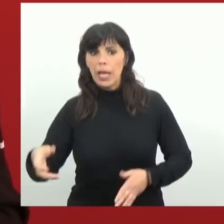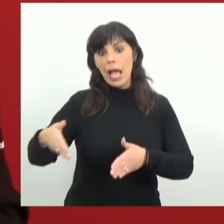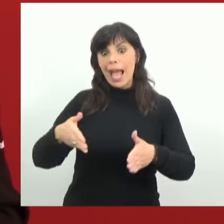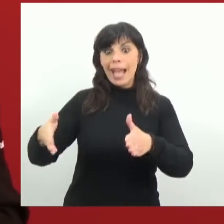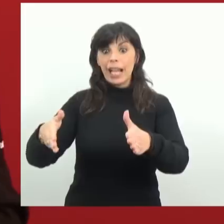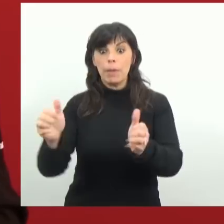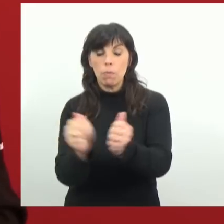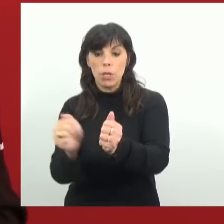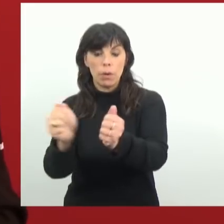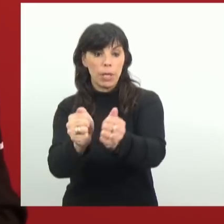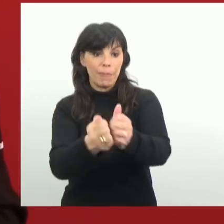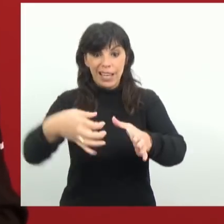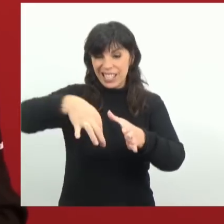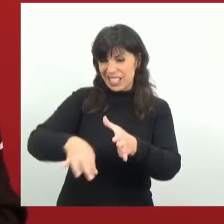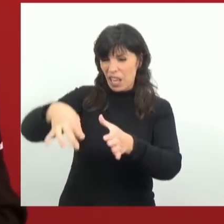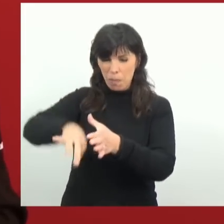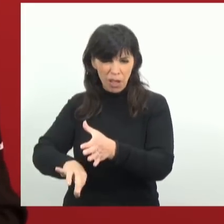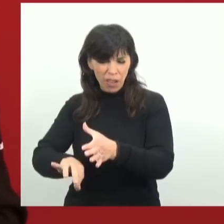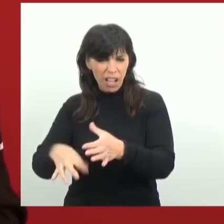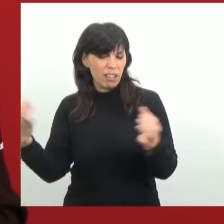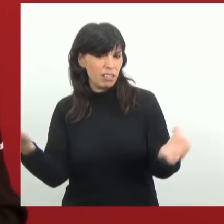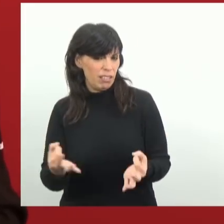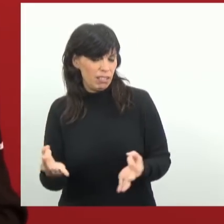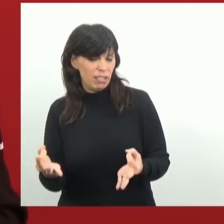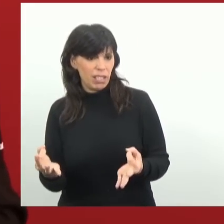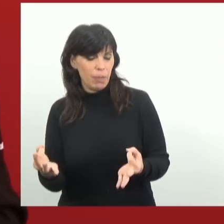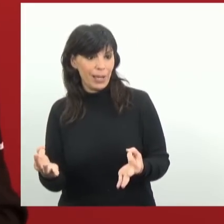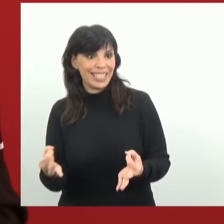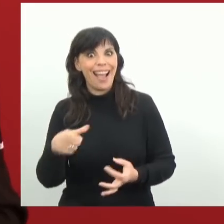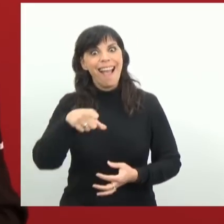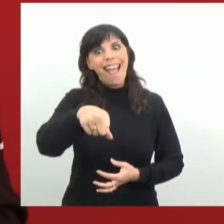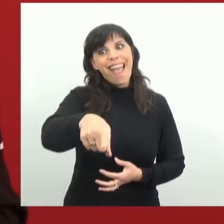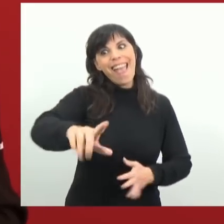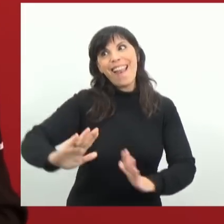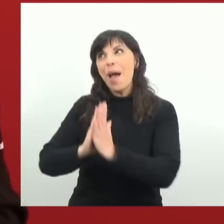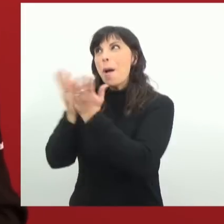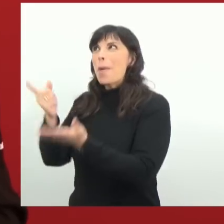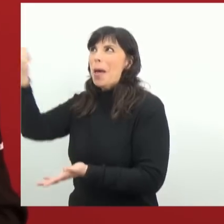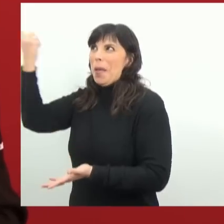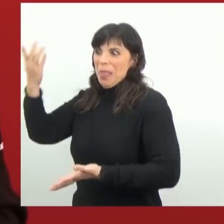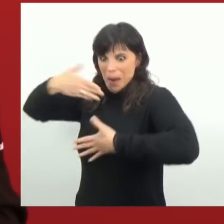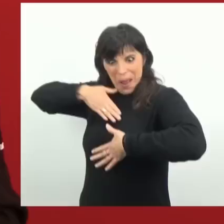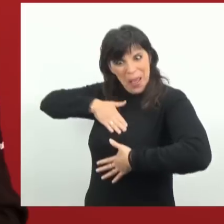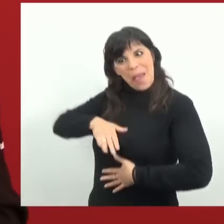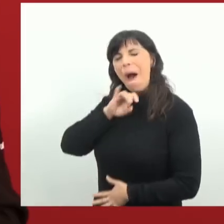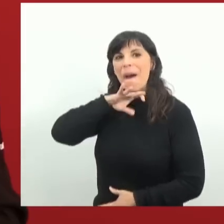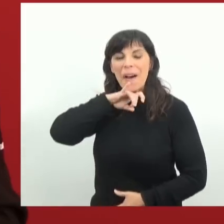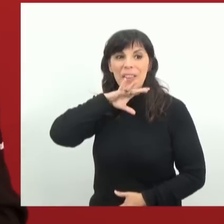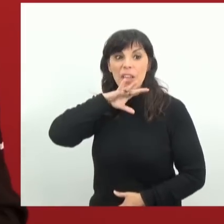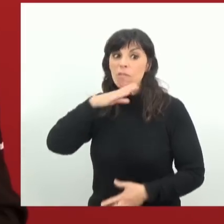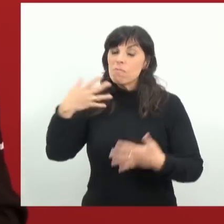palabra y al momento la recibe con gozo, pero no tiene raíz en sí,